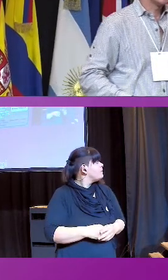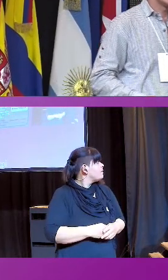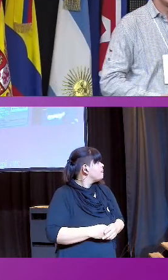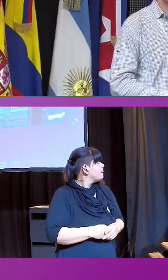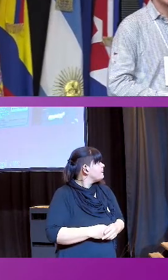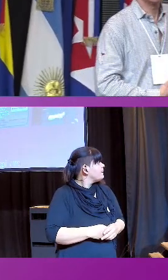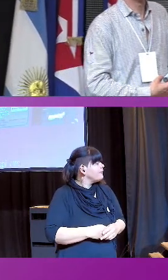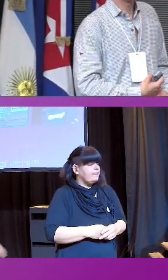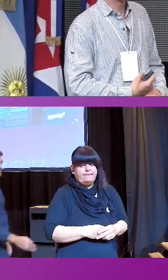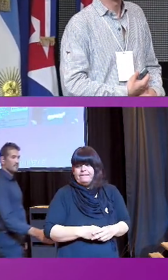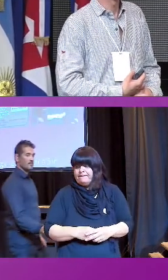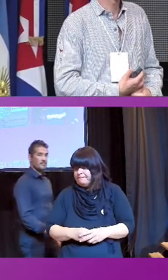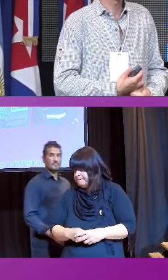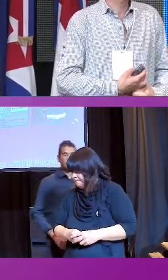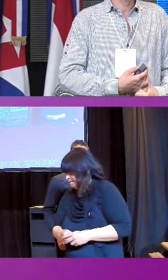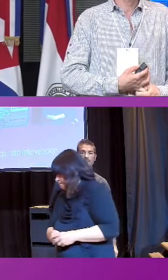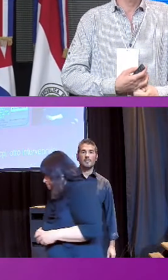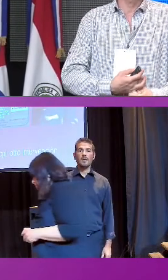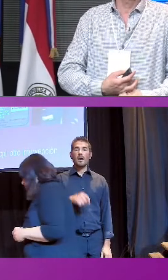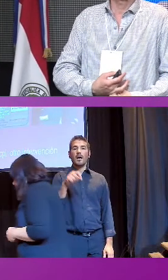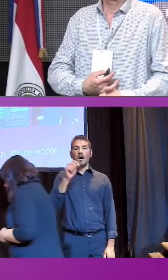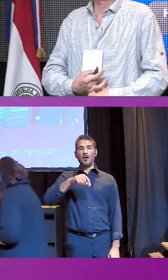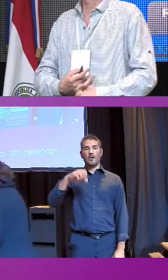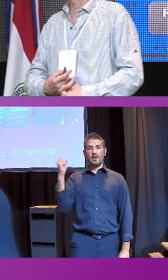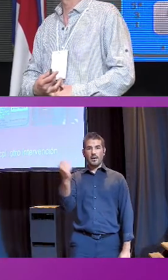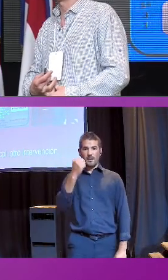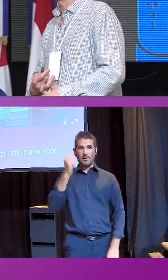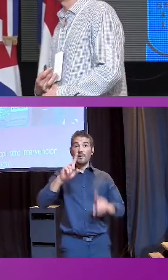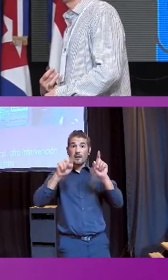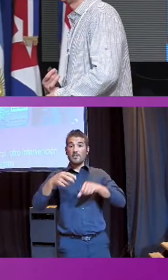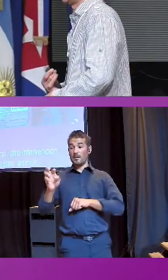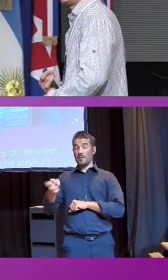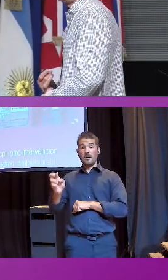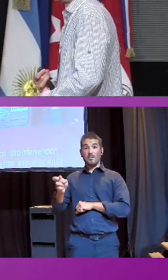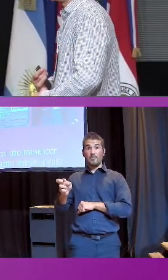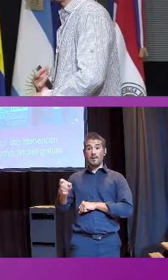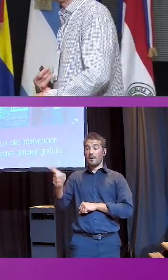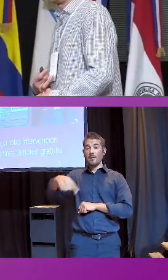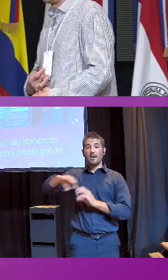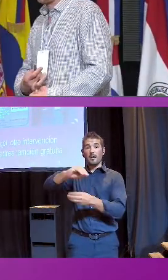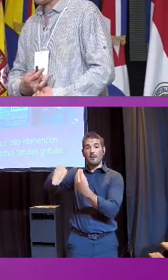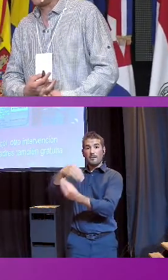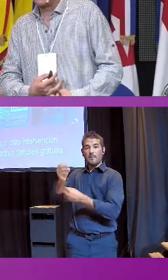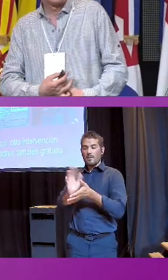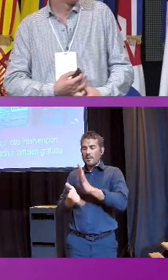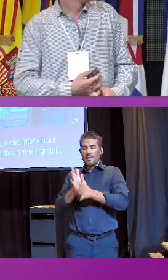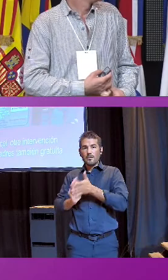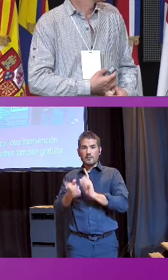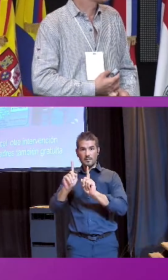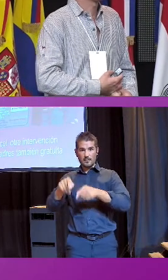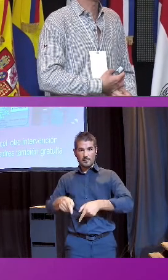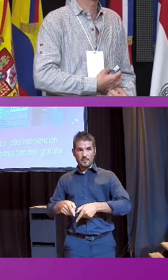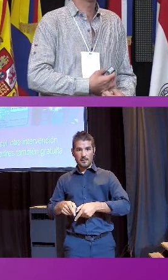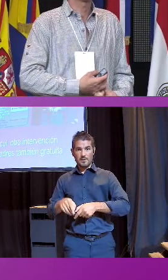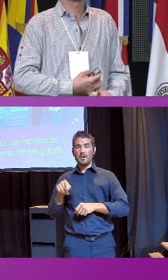Otra intervención importante, también mediada por padres, también gratuita para las familias, que